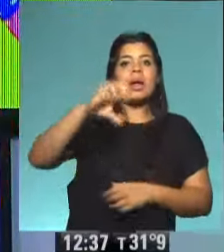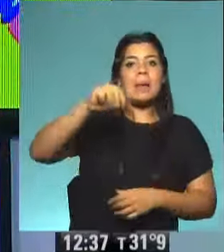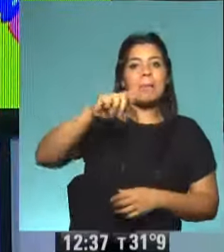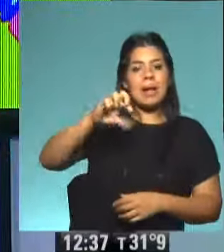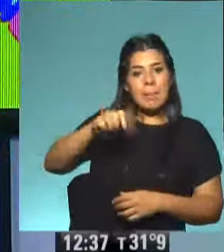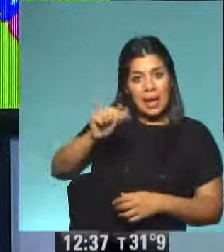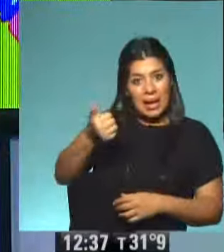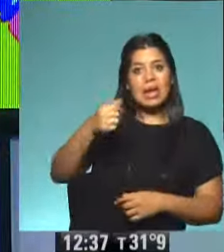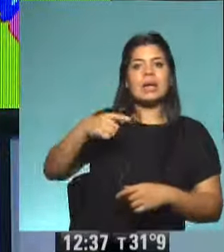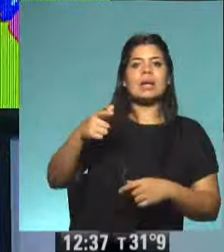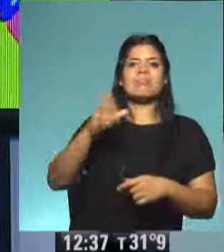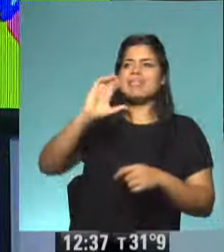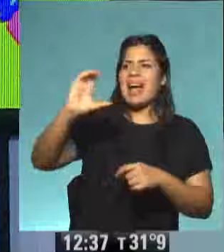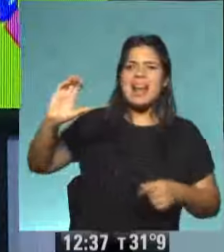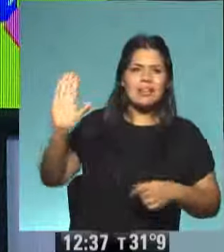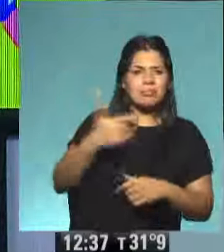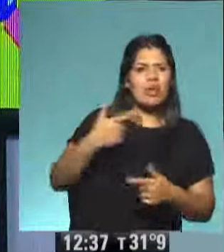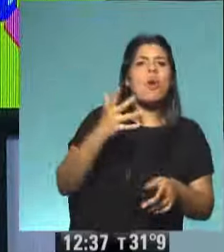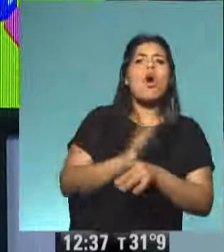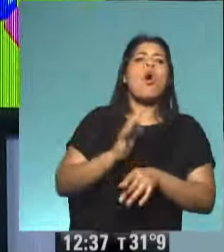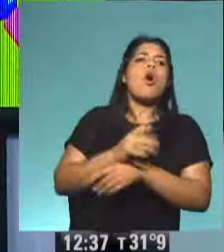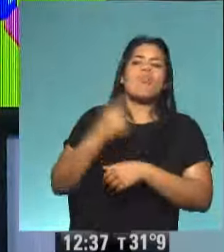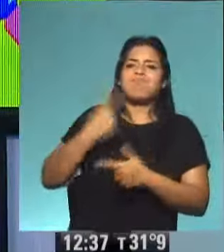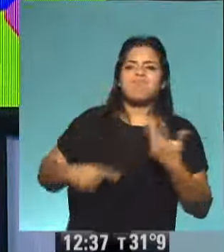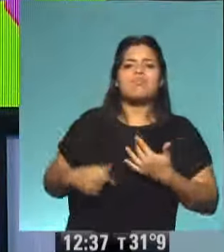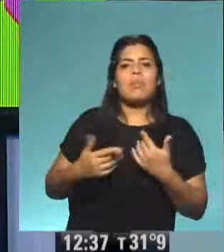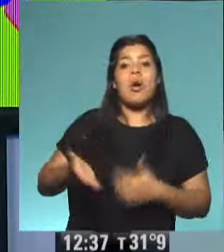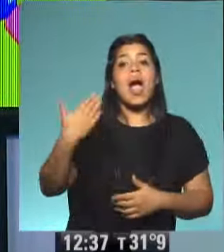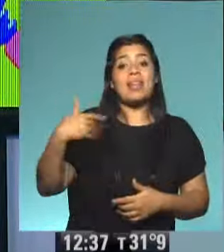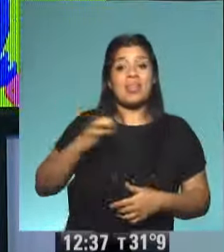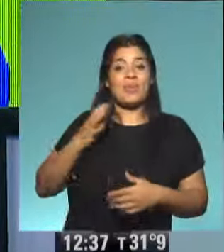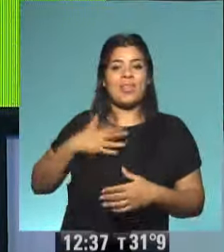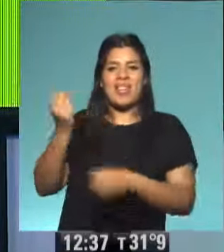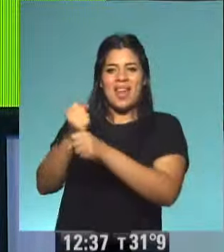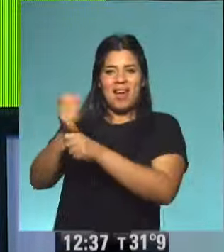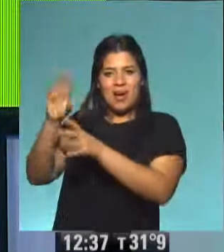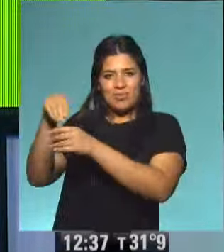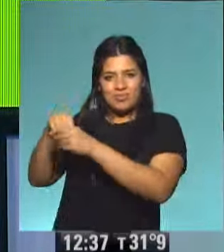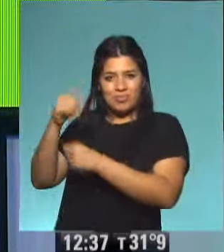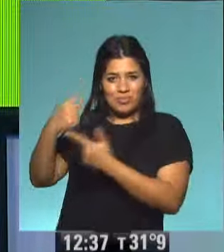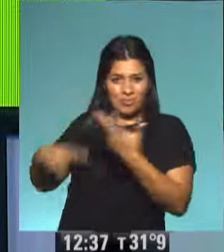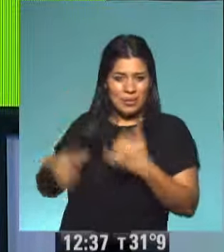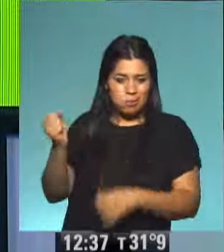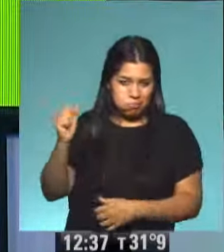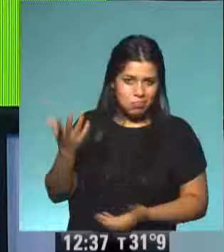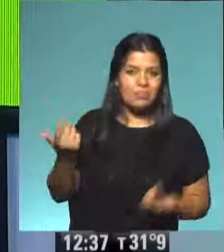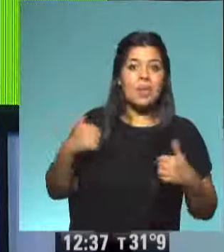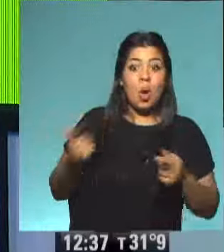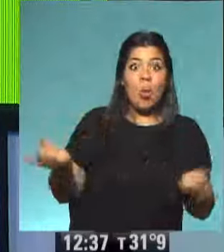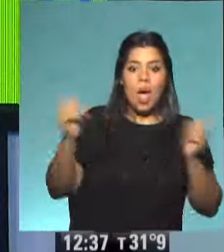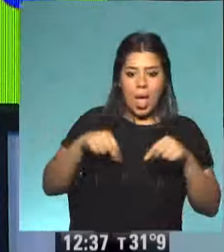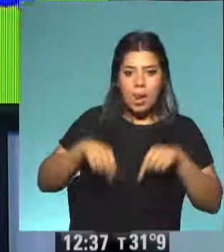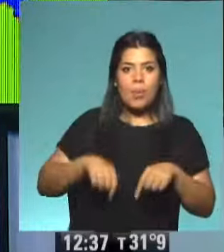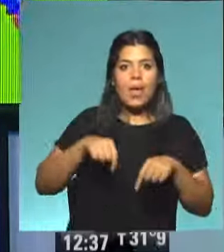canales también los cuales me alojaron en otro momento de mi vida y volver a Pacapaca en este proyecto. A mí